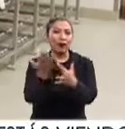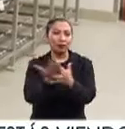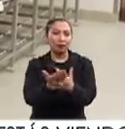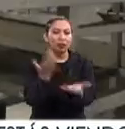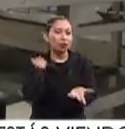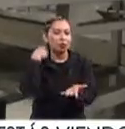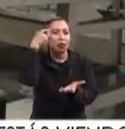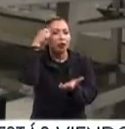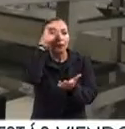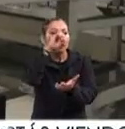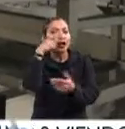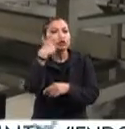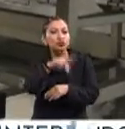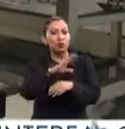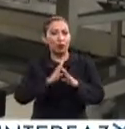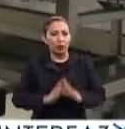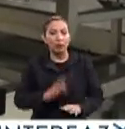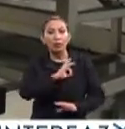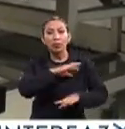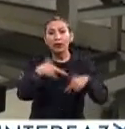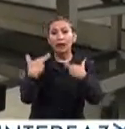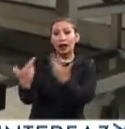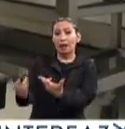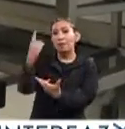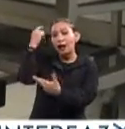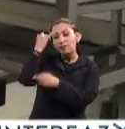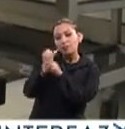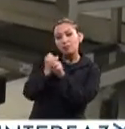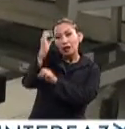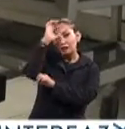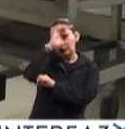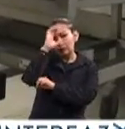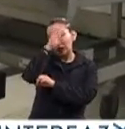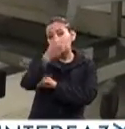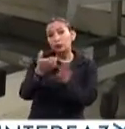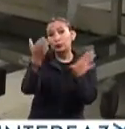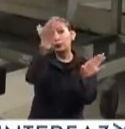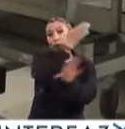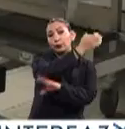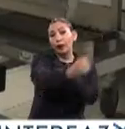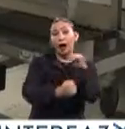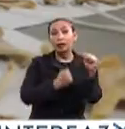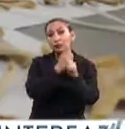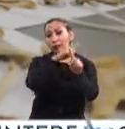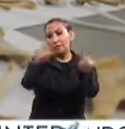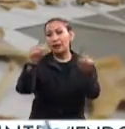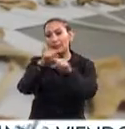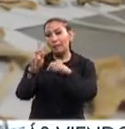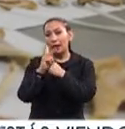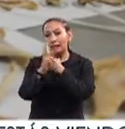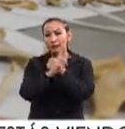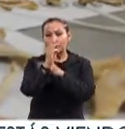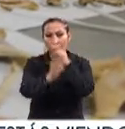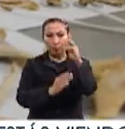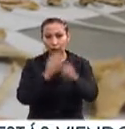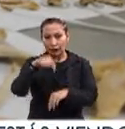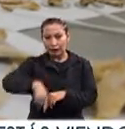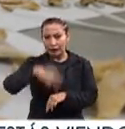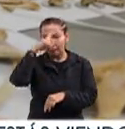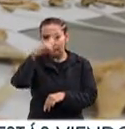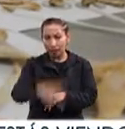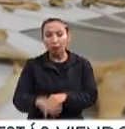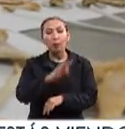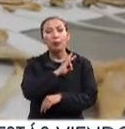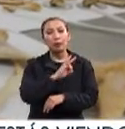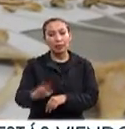¿Qué le parecería que sus restos mortales fueran donados a la ciencia? Esto se hace desde muchos años en diversos países del mundo. En México,